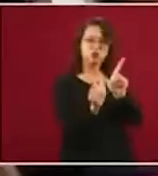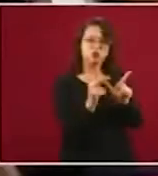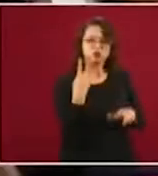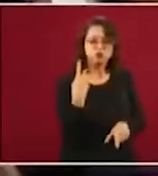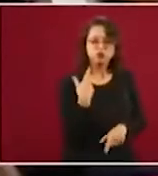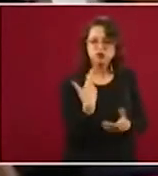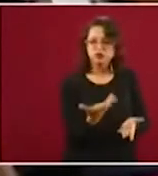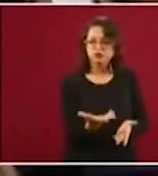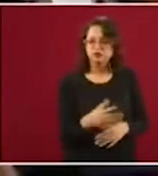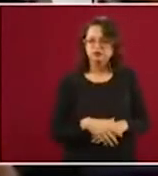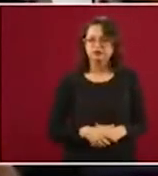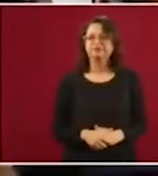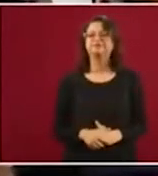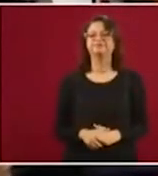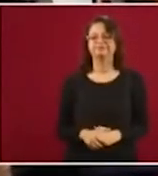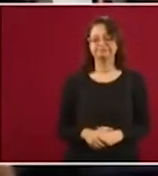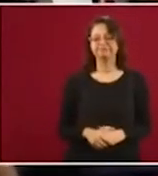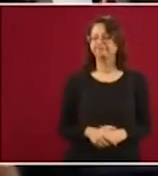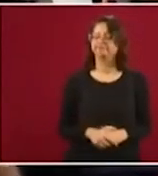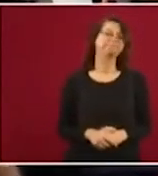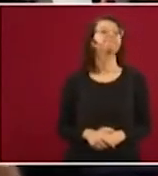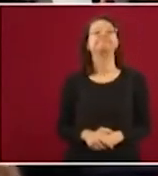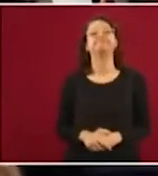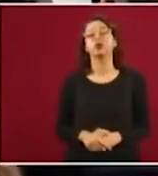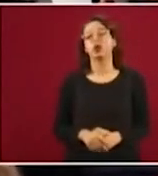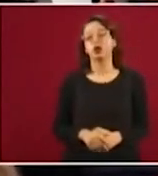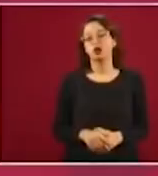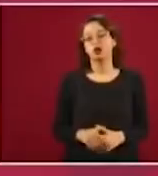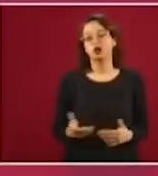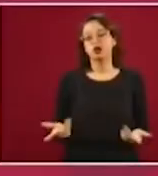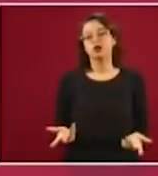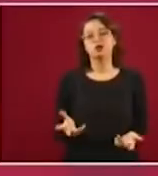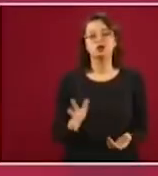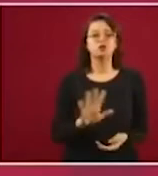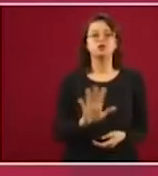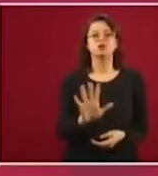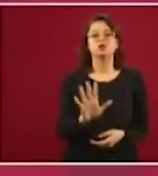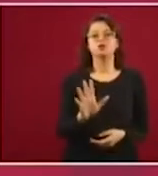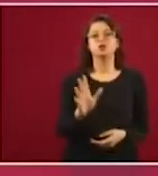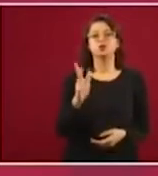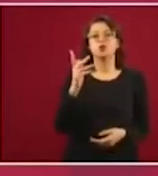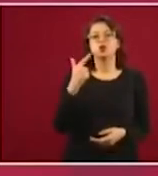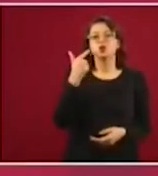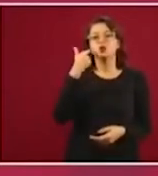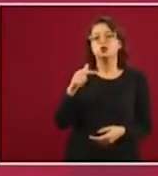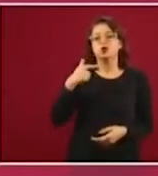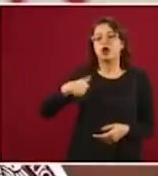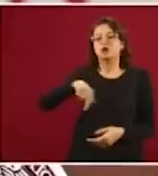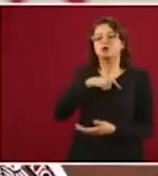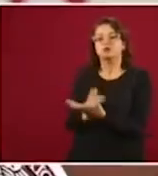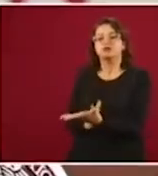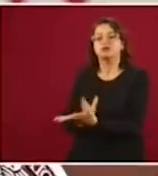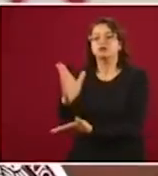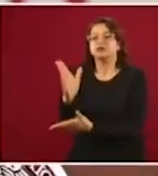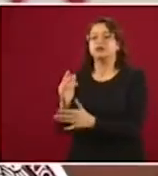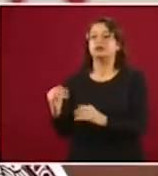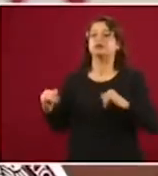queremos que se vaya a interpretar que queremos un instituto a modo. Claro.